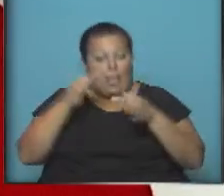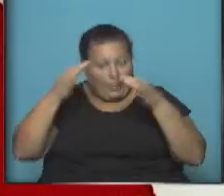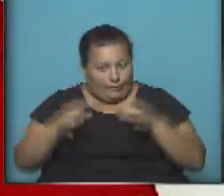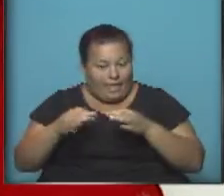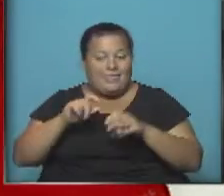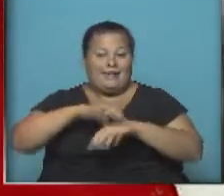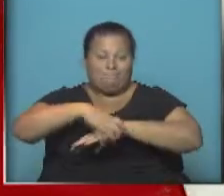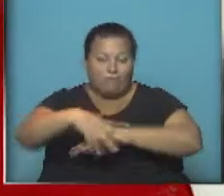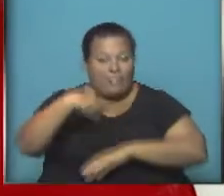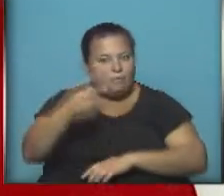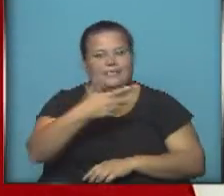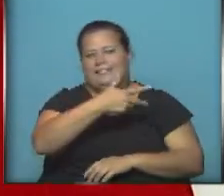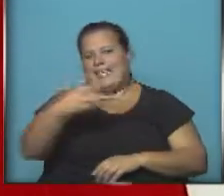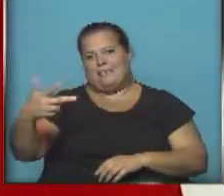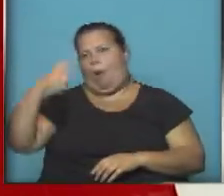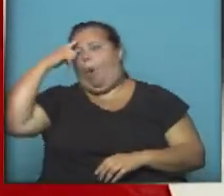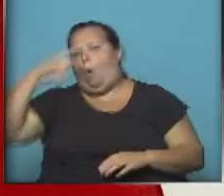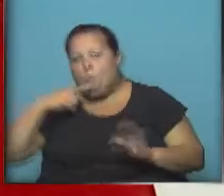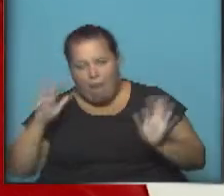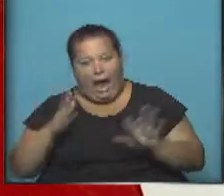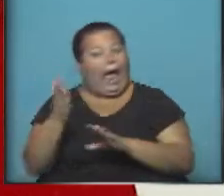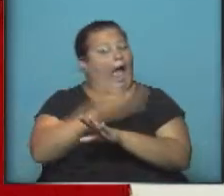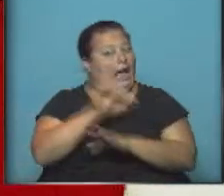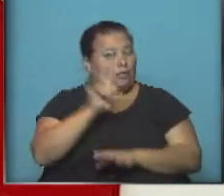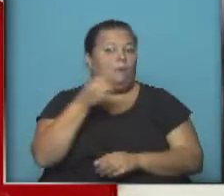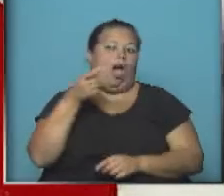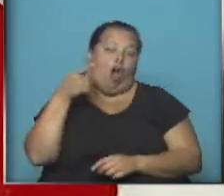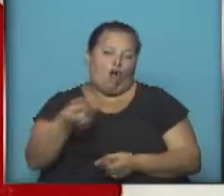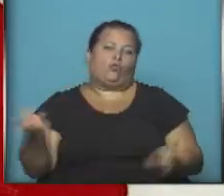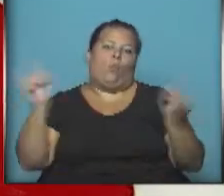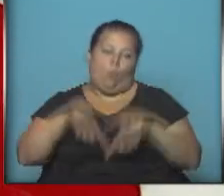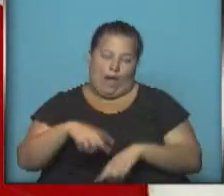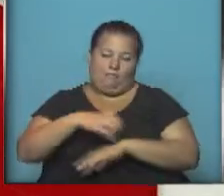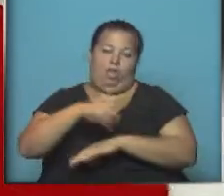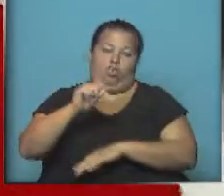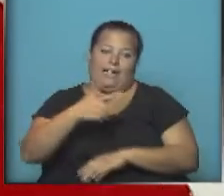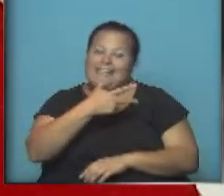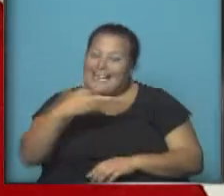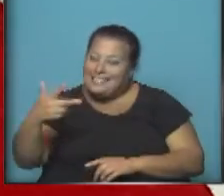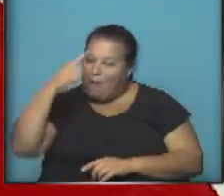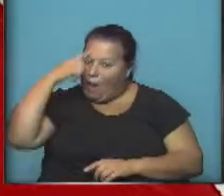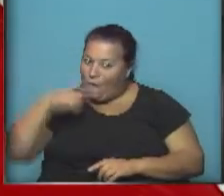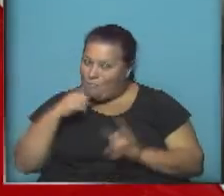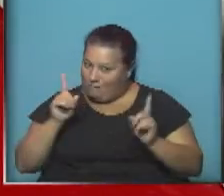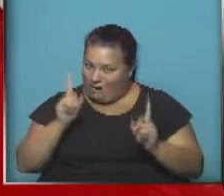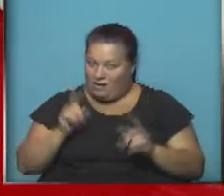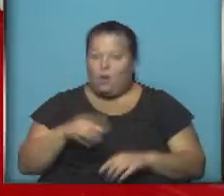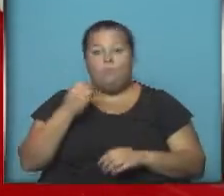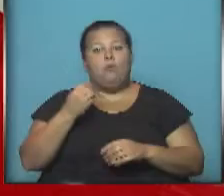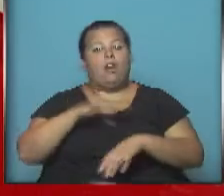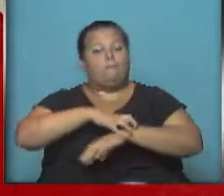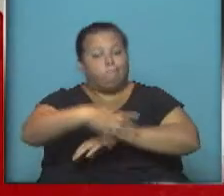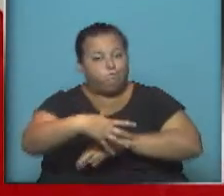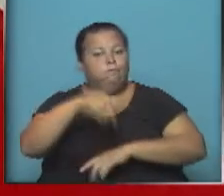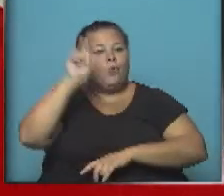de un esguince es 3 semanas o un mes, no antes, para evitar justamente que le siga doliendo. 3 semanas, un mes. Porque hay muchas veces el